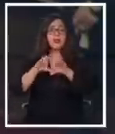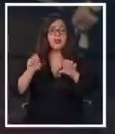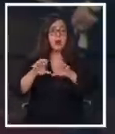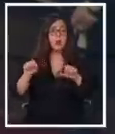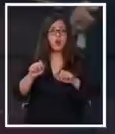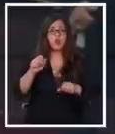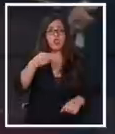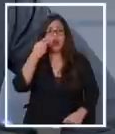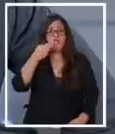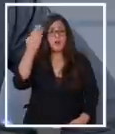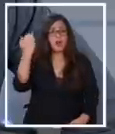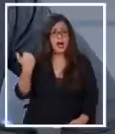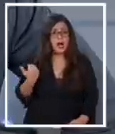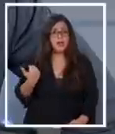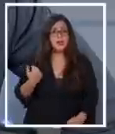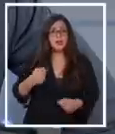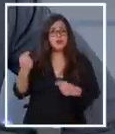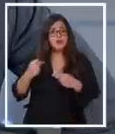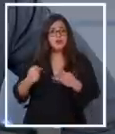esto